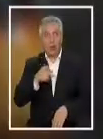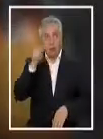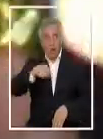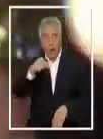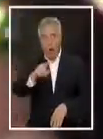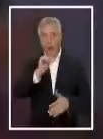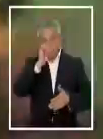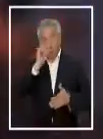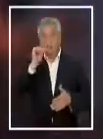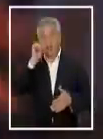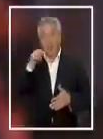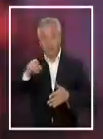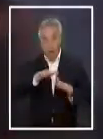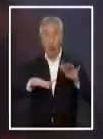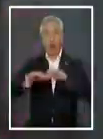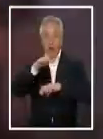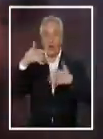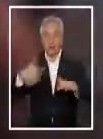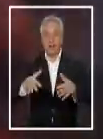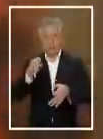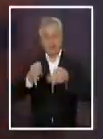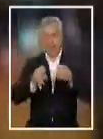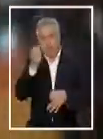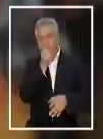por tráfico de drogas.